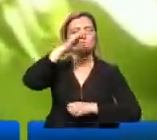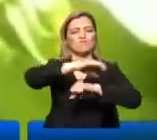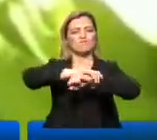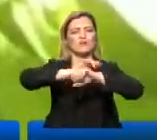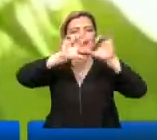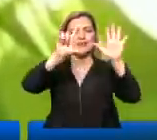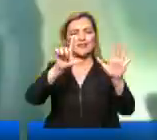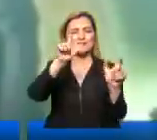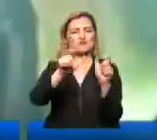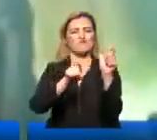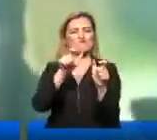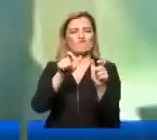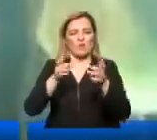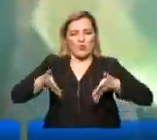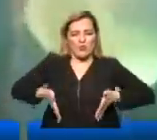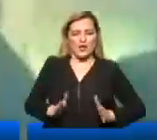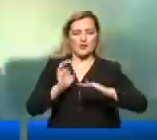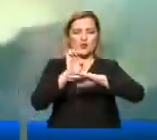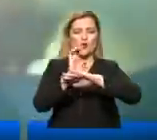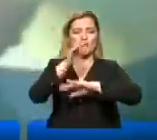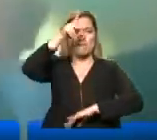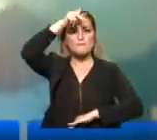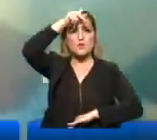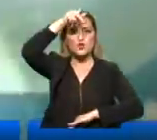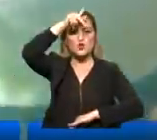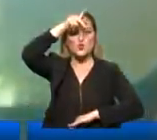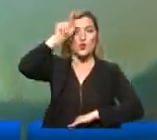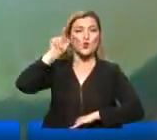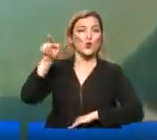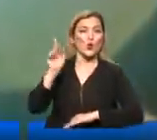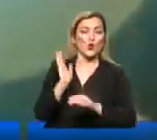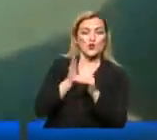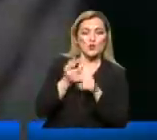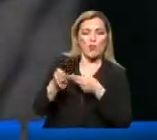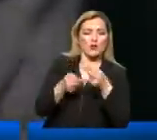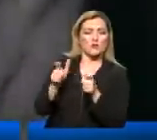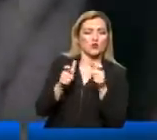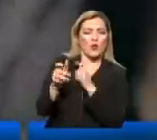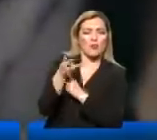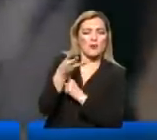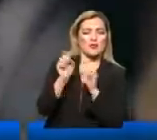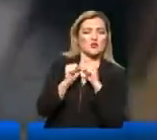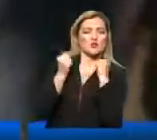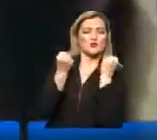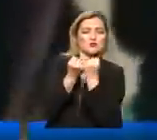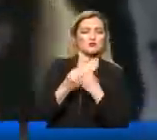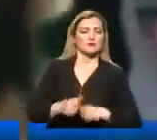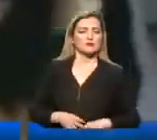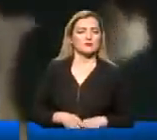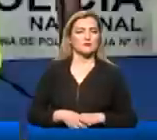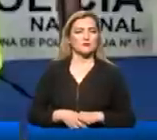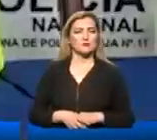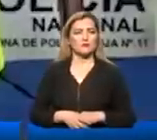personas implicadas, que serían de nacionalidad ecuatoriana y peruana, quienes se dedicaban a la promoción en redes sociales de este acto